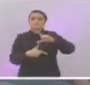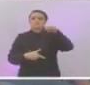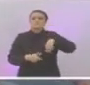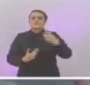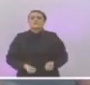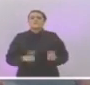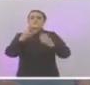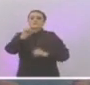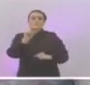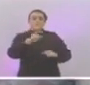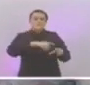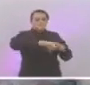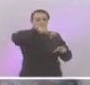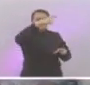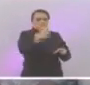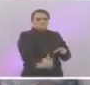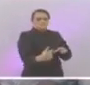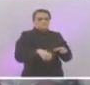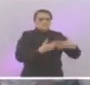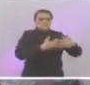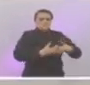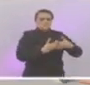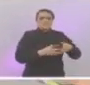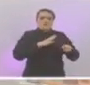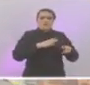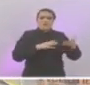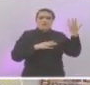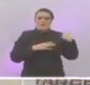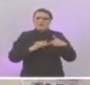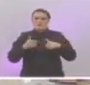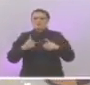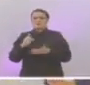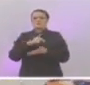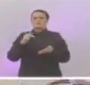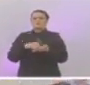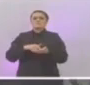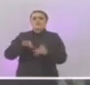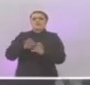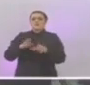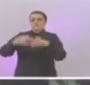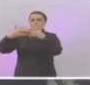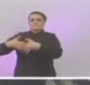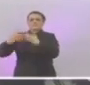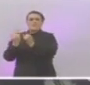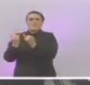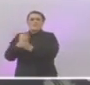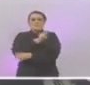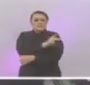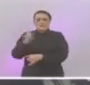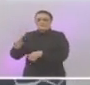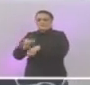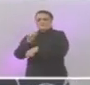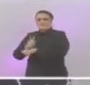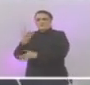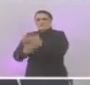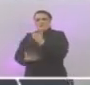con 20 brazos robóticos similares a los que se emplean en las líneas de ensamblaje de la industria automotriz. Con